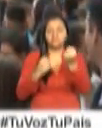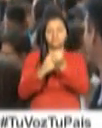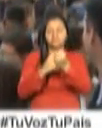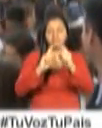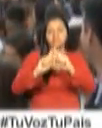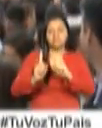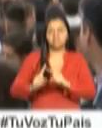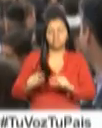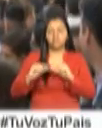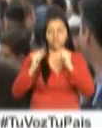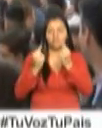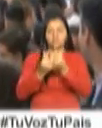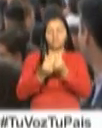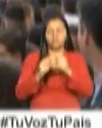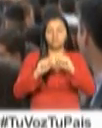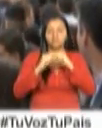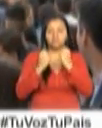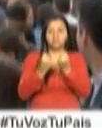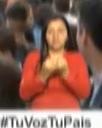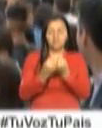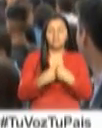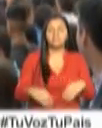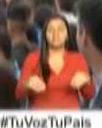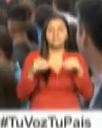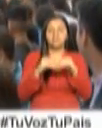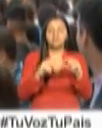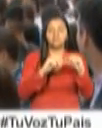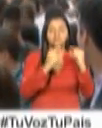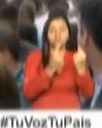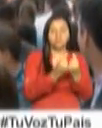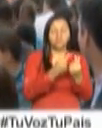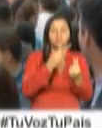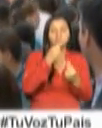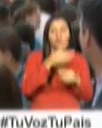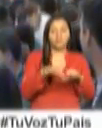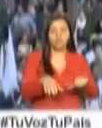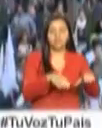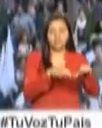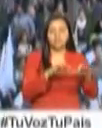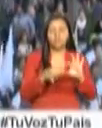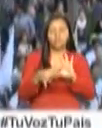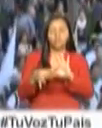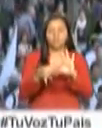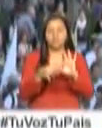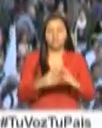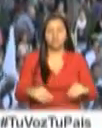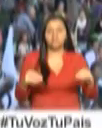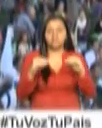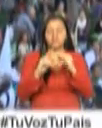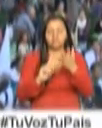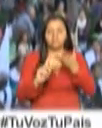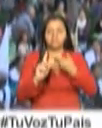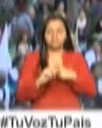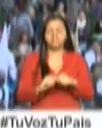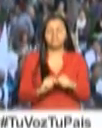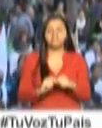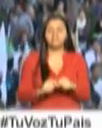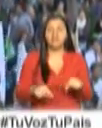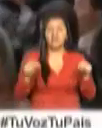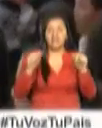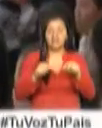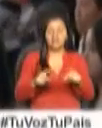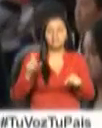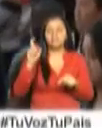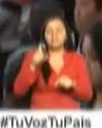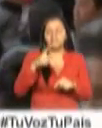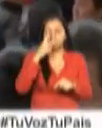varias organizaciones sociales. Entre estos, los colectivos Pueblo Activo, Unidos Somos Más, entre otros. De esta manera